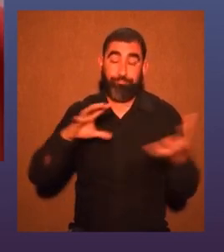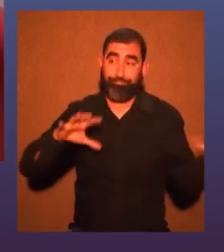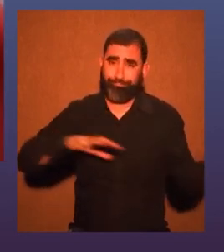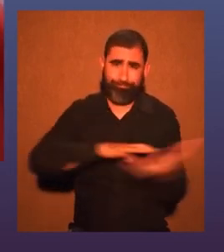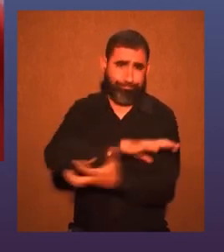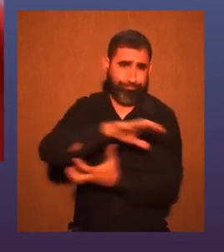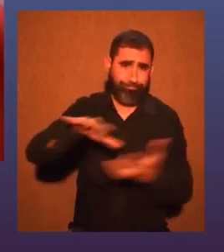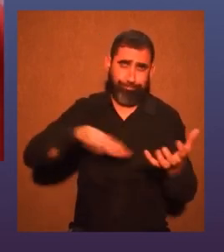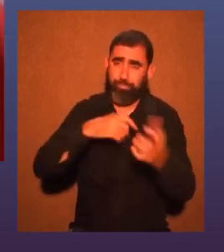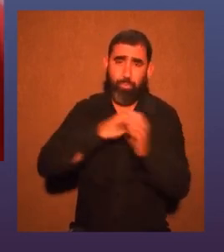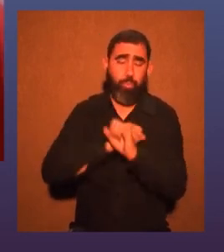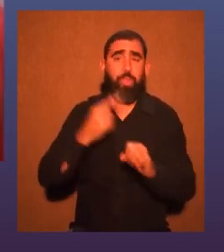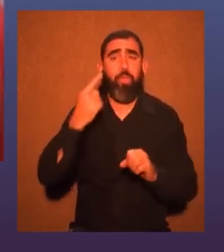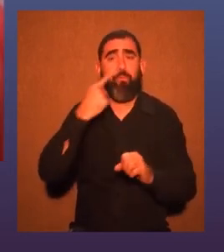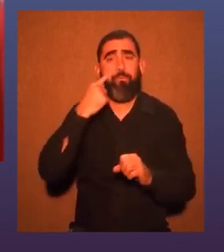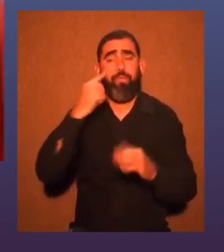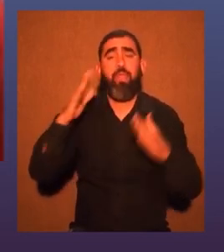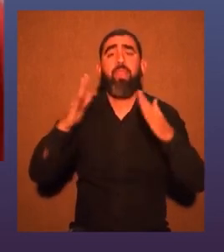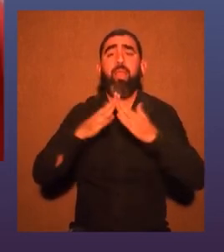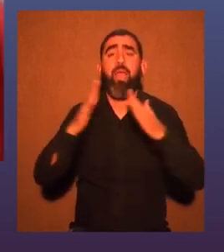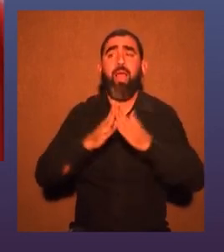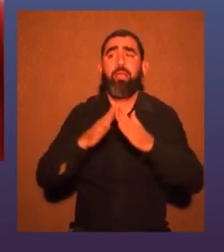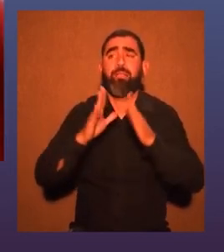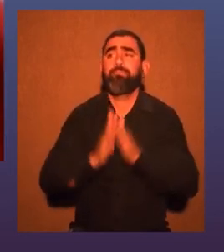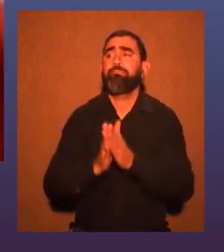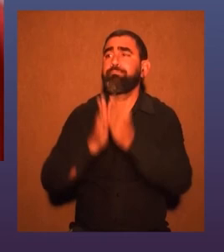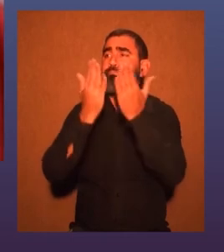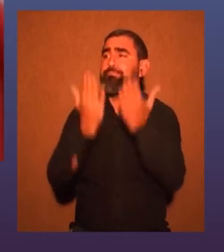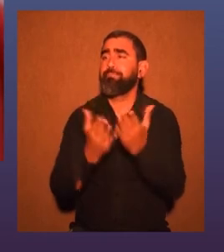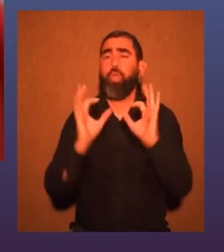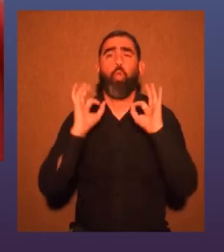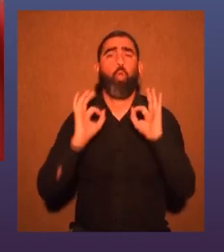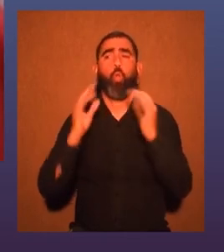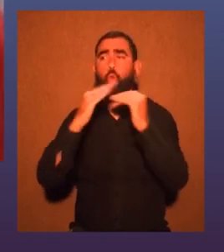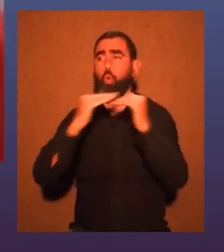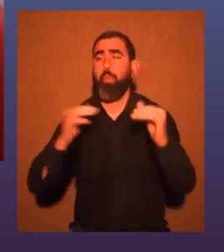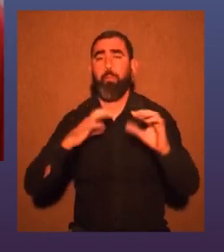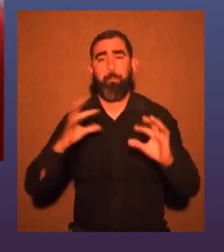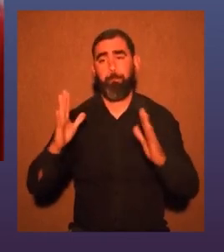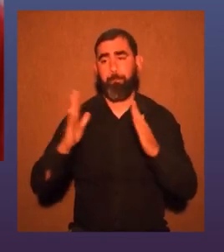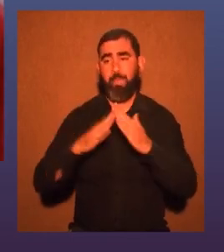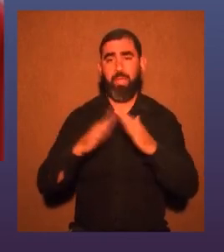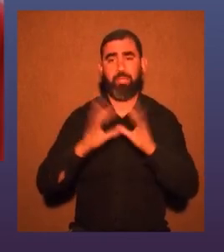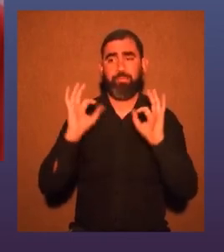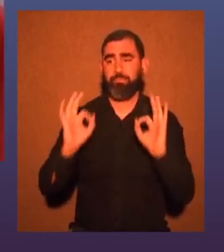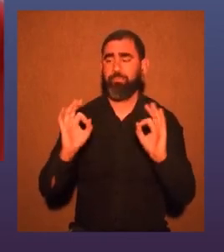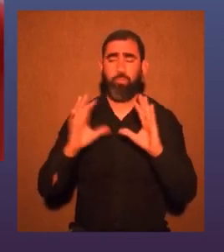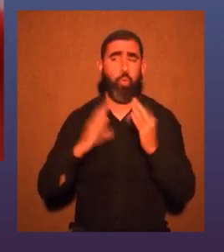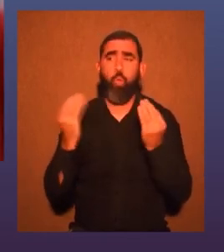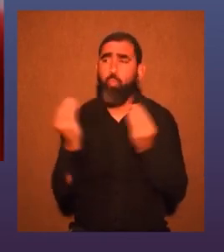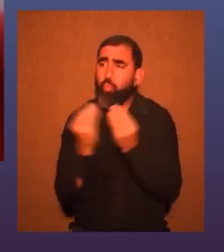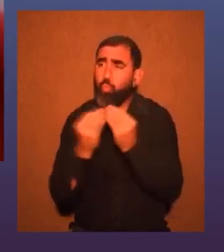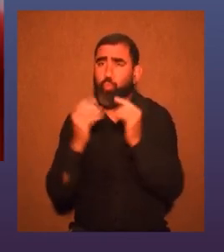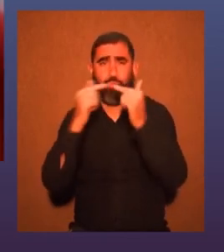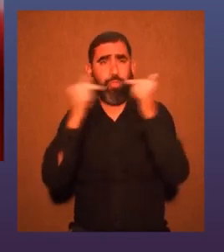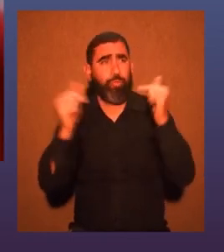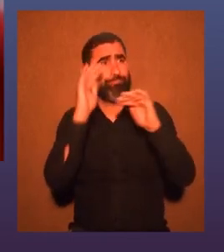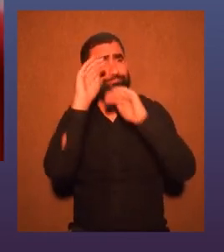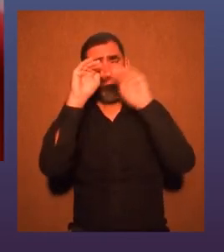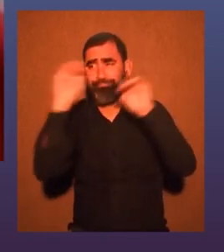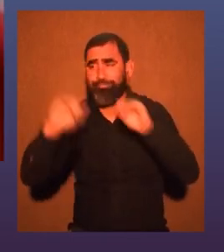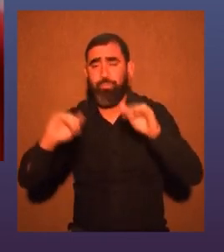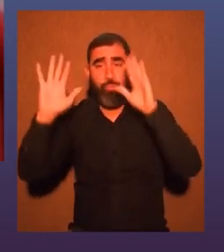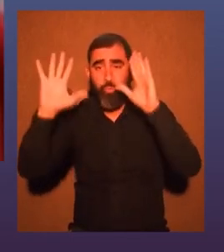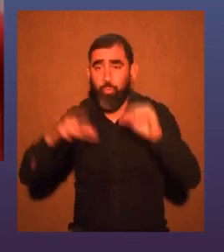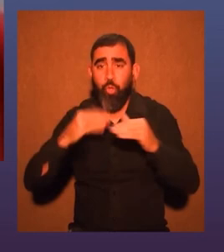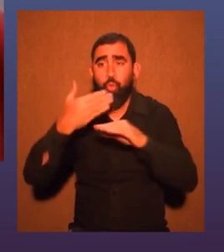porque yo no puedo vivir en una casa de revista, no tengo un espacio normal, mi vida, mi casa. Está lleno de insumos justamente, porque todos son